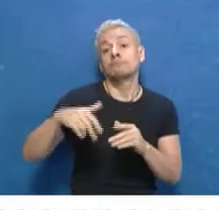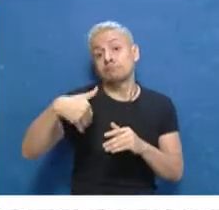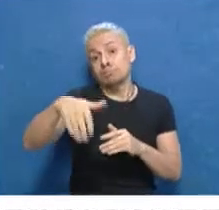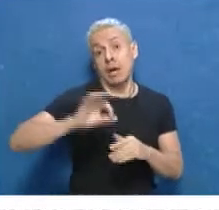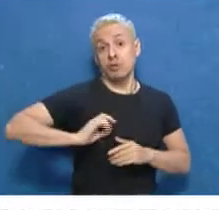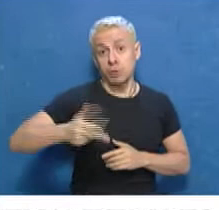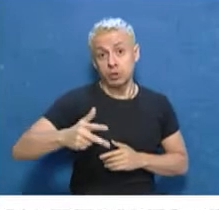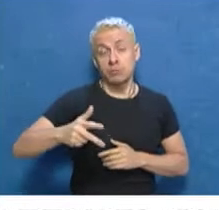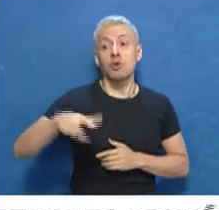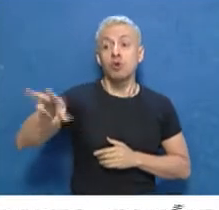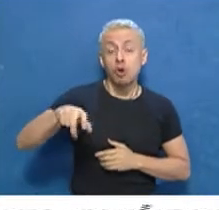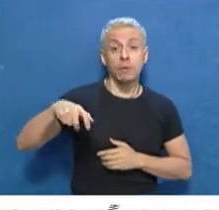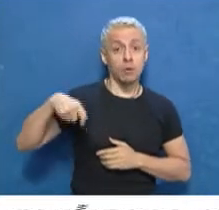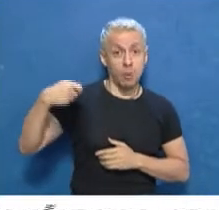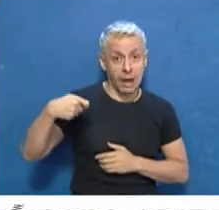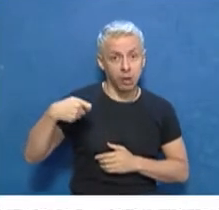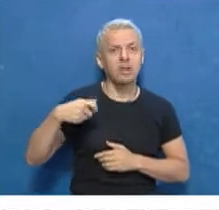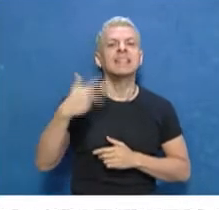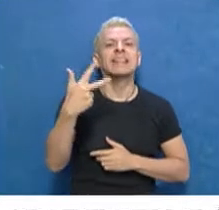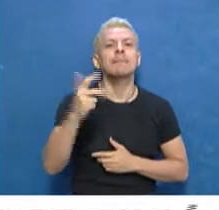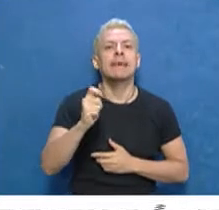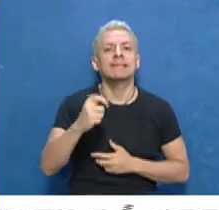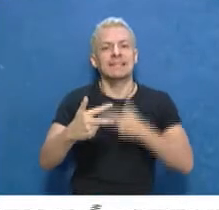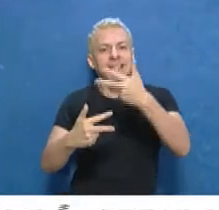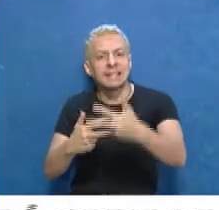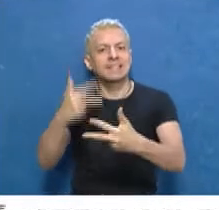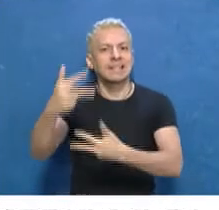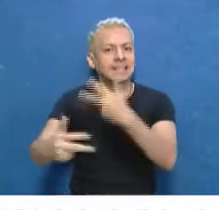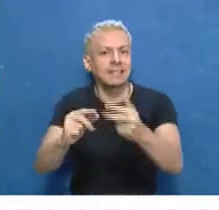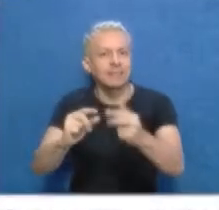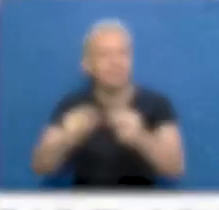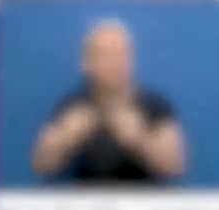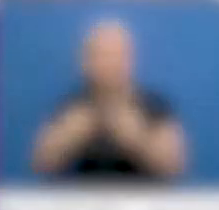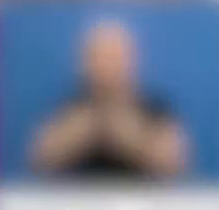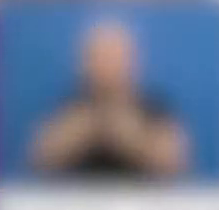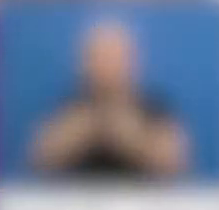trimestrales para sus jubilaciones desde el próximo año. Y seguramente vamos a seguir en contacto. Gracias, Damián.